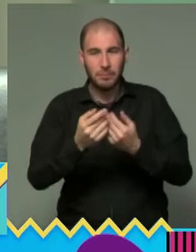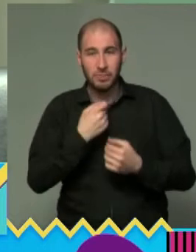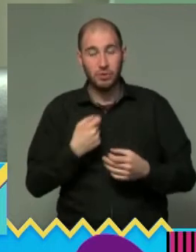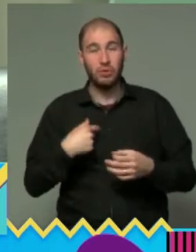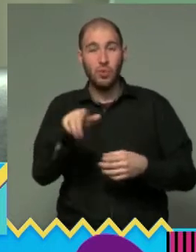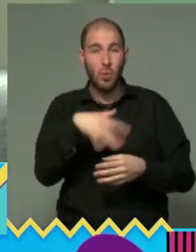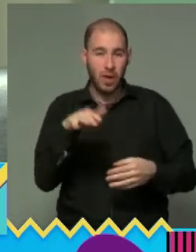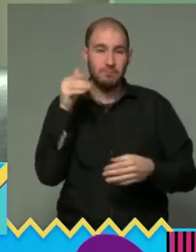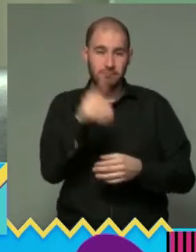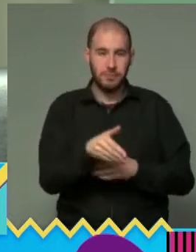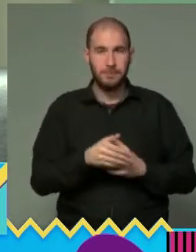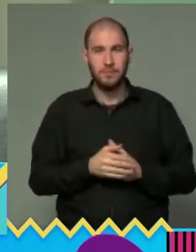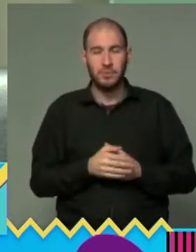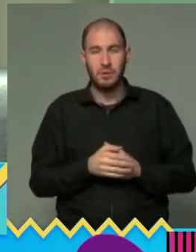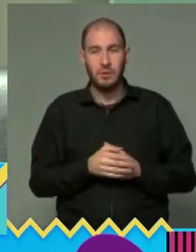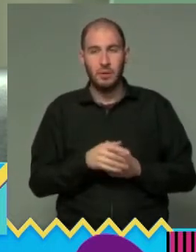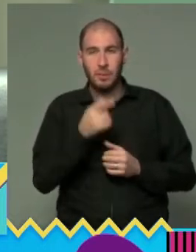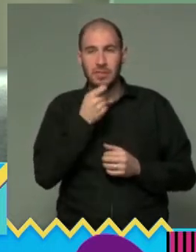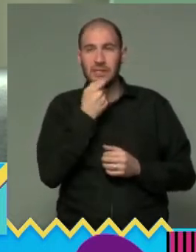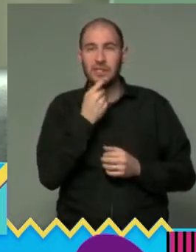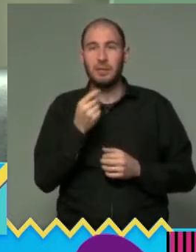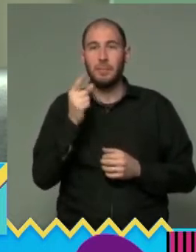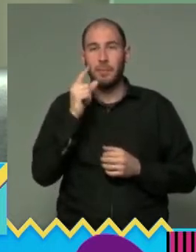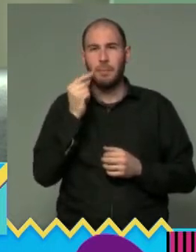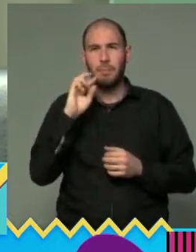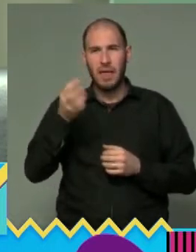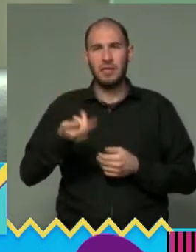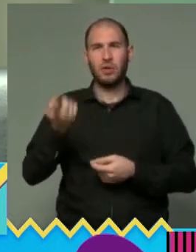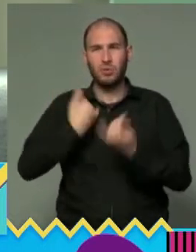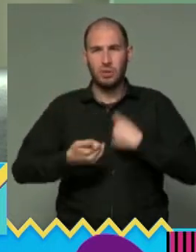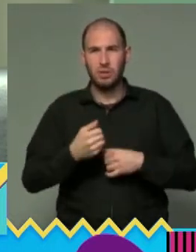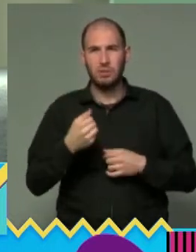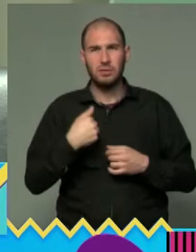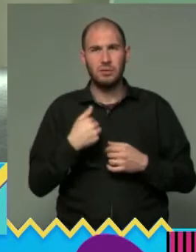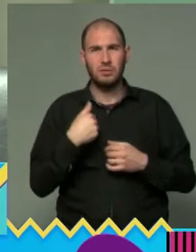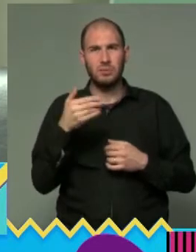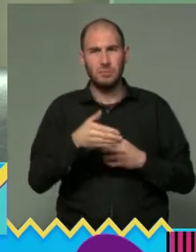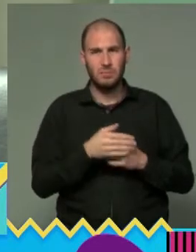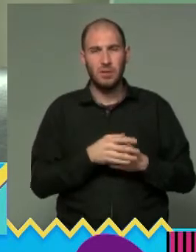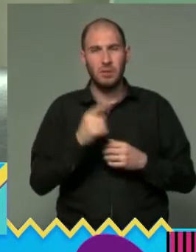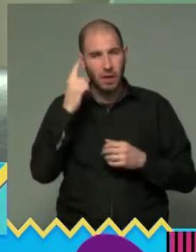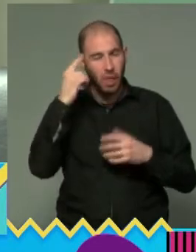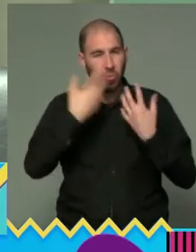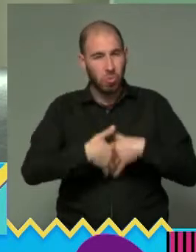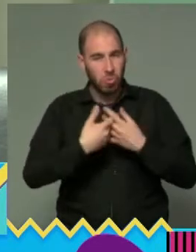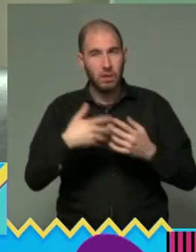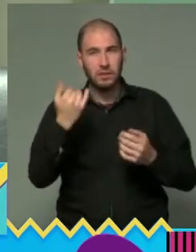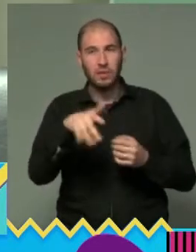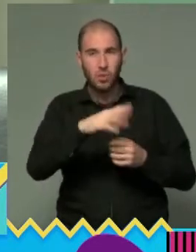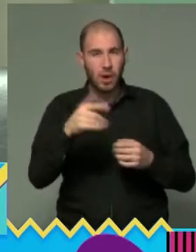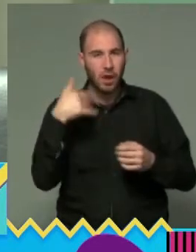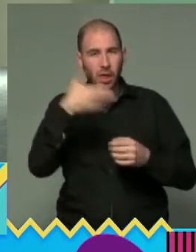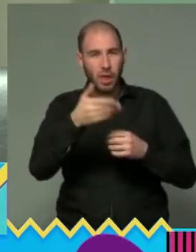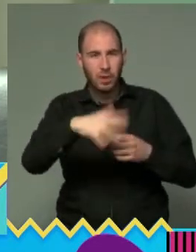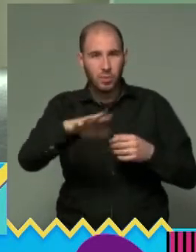un espacio físico, es como un viejo chiste que me contaba mi padrastro, pero digamos, yo voy ya, ¿no?, maquinado en la cabeza que ese lugar donde voy